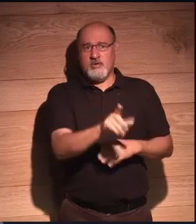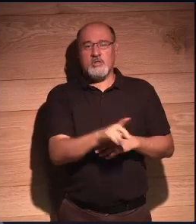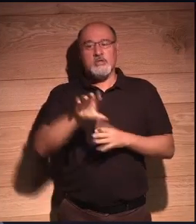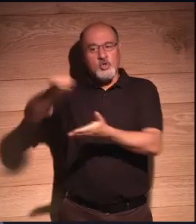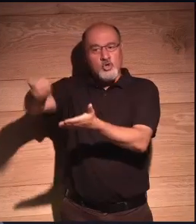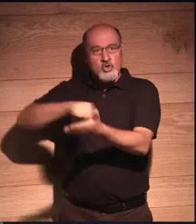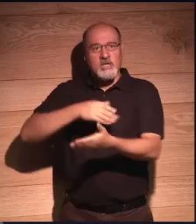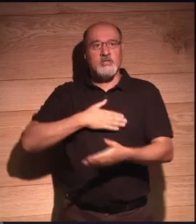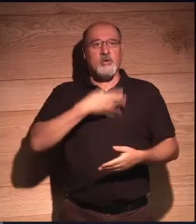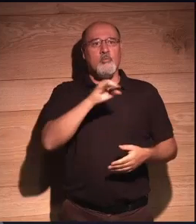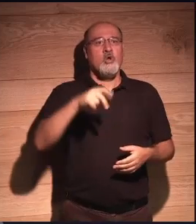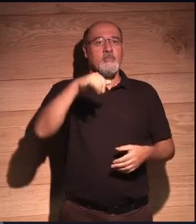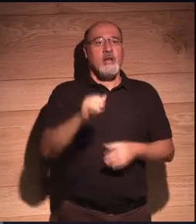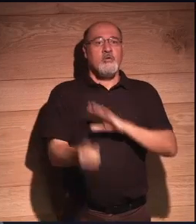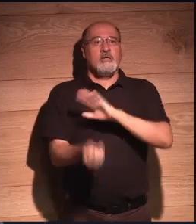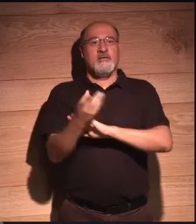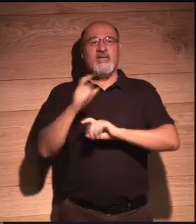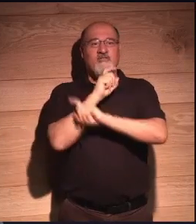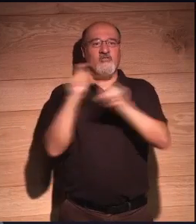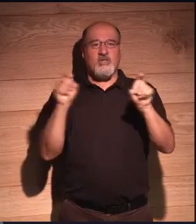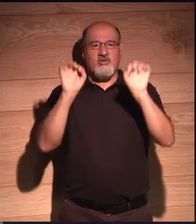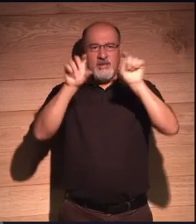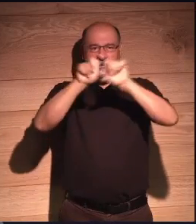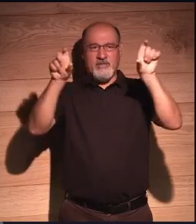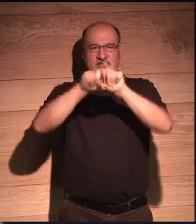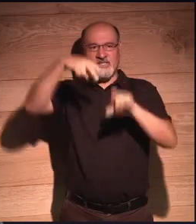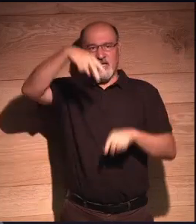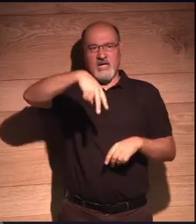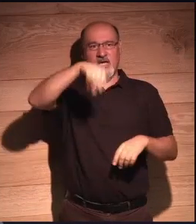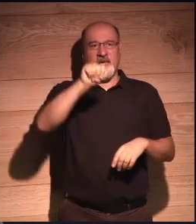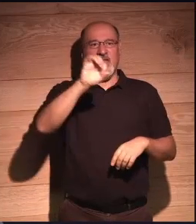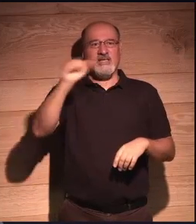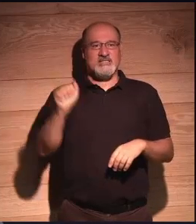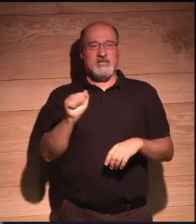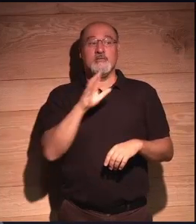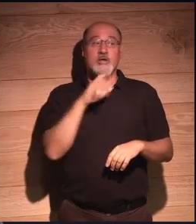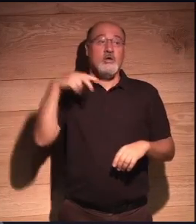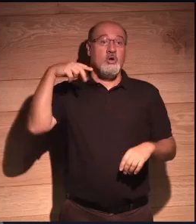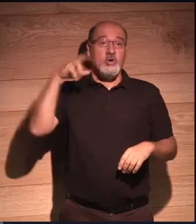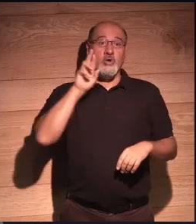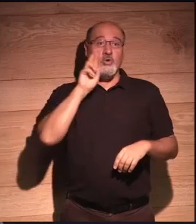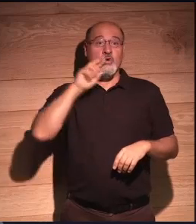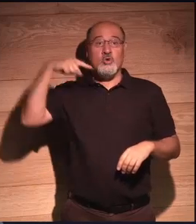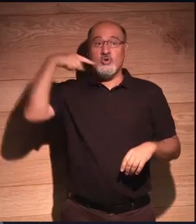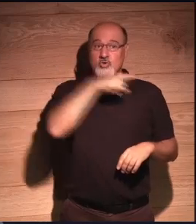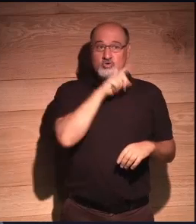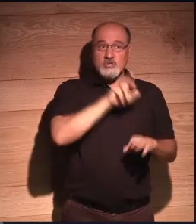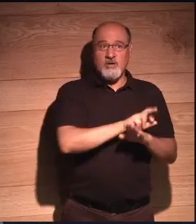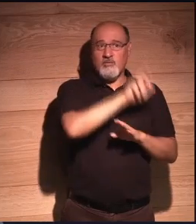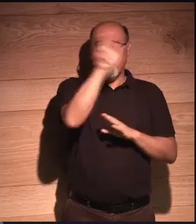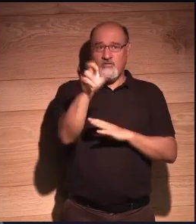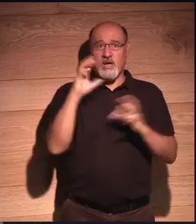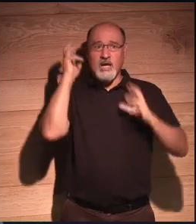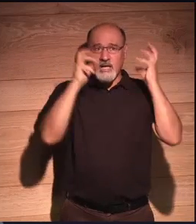Braun, fundaron NASA, mientras tanto los rusos pusieron a Laika en órbita, que fue el primer cadáver, no el